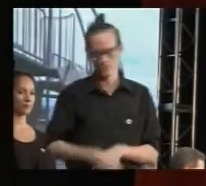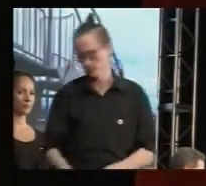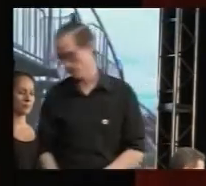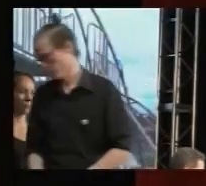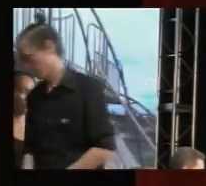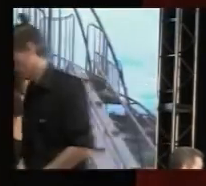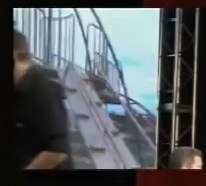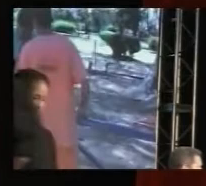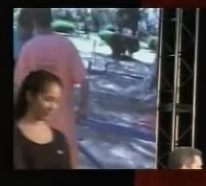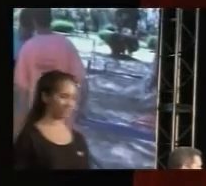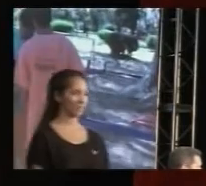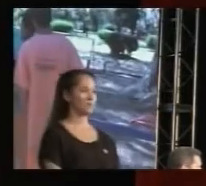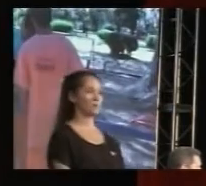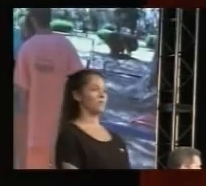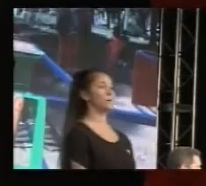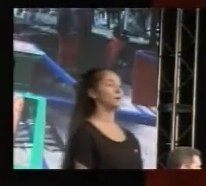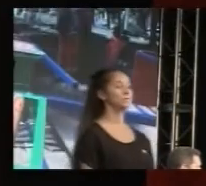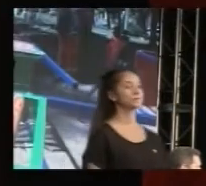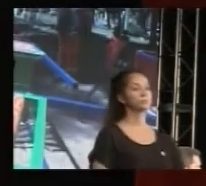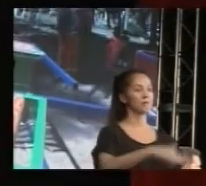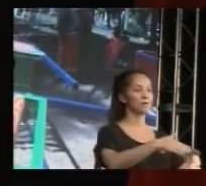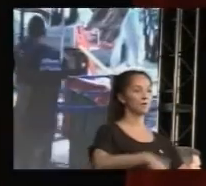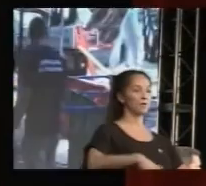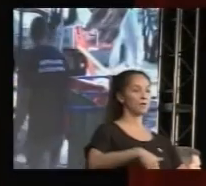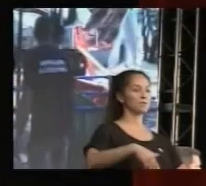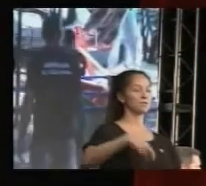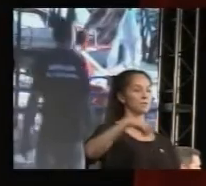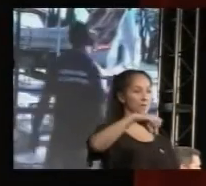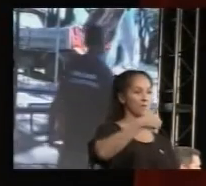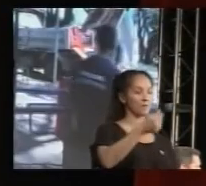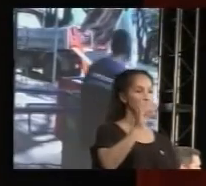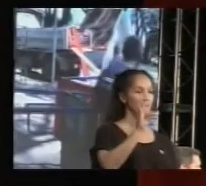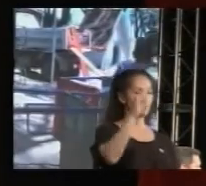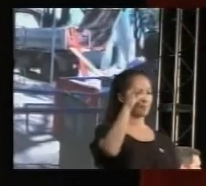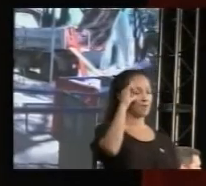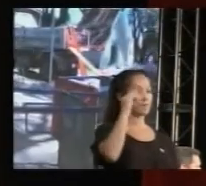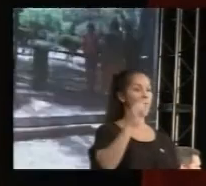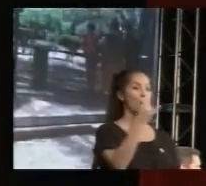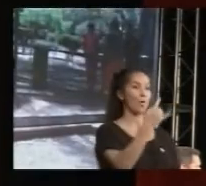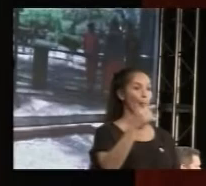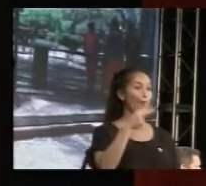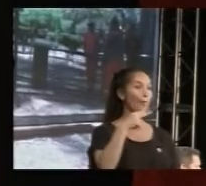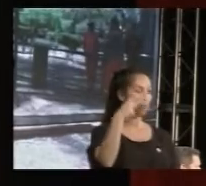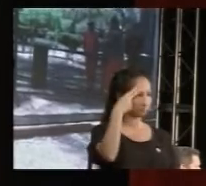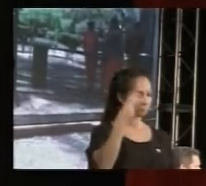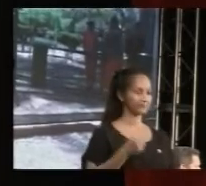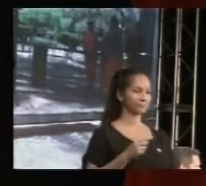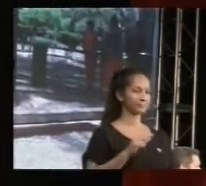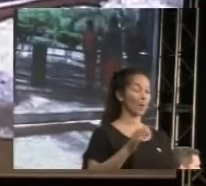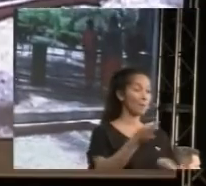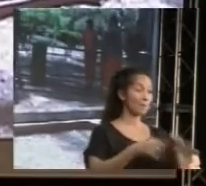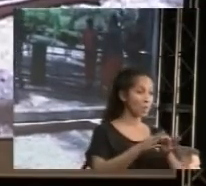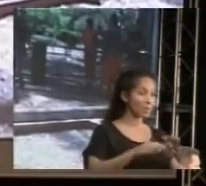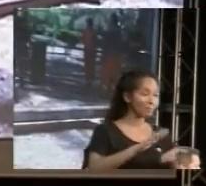832 y calle Padre Uva y Padre Uva entre Levenson y General Espejo. Uno de los proyectos que